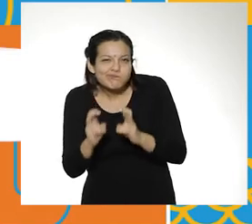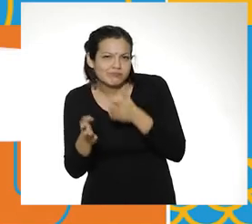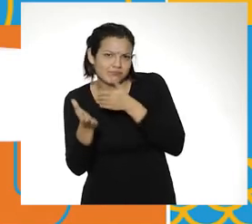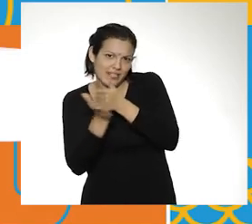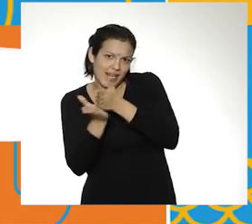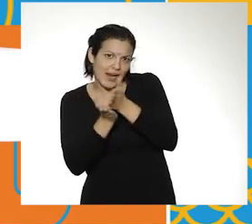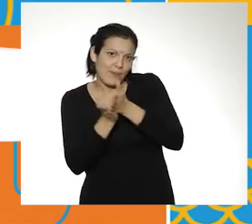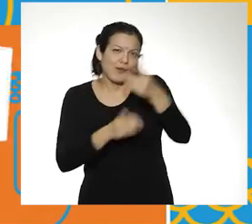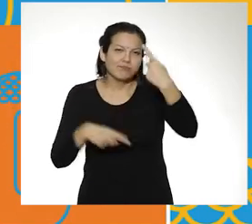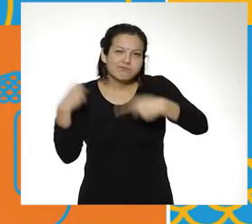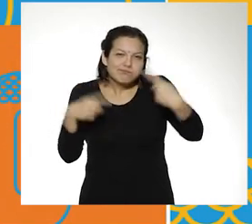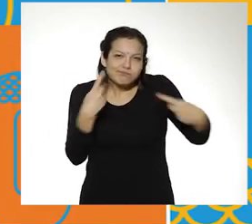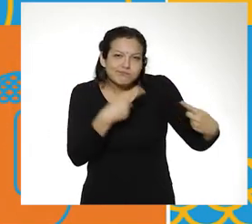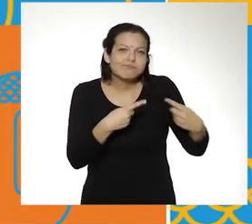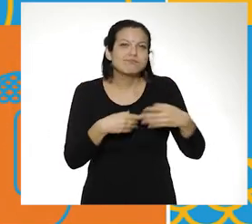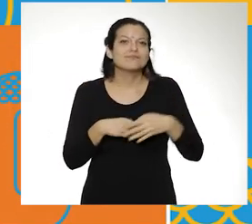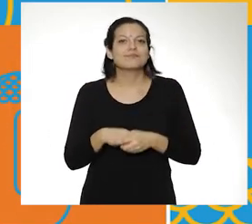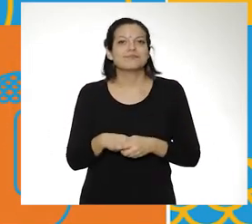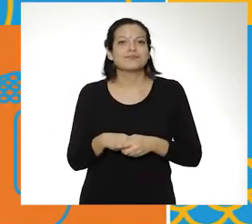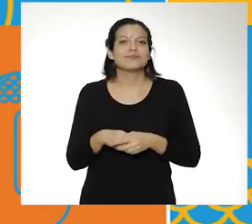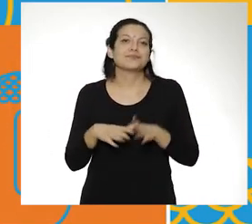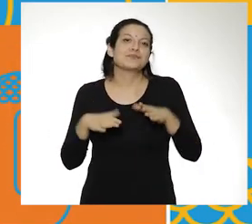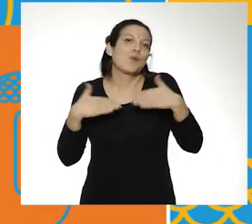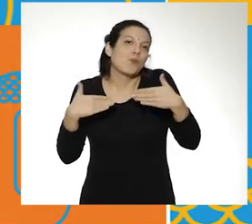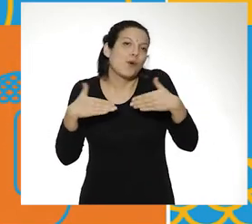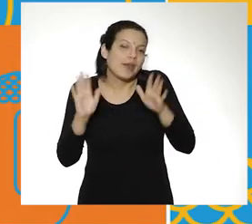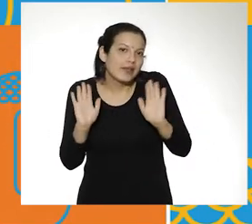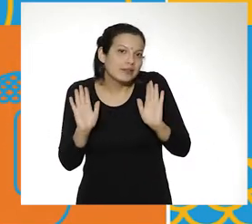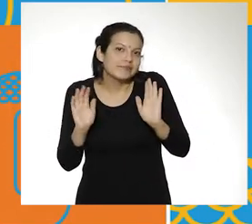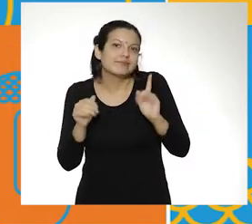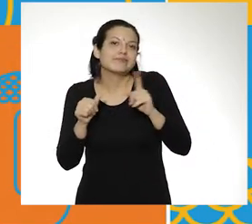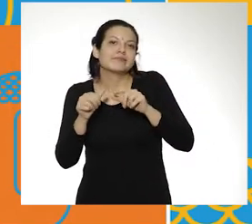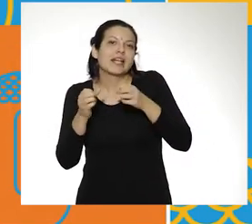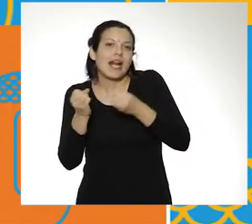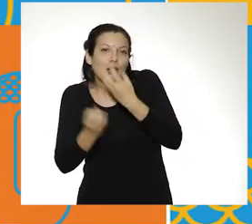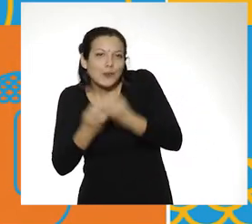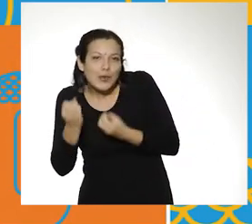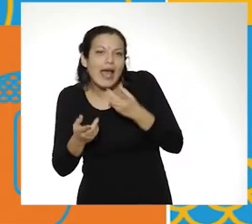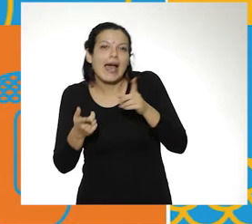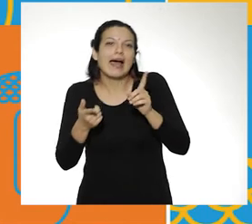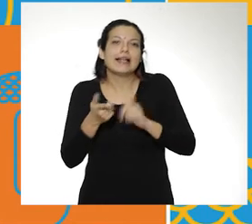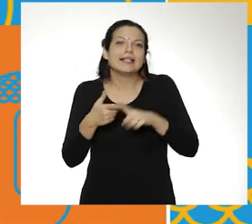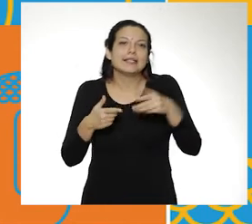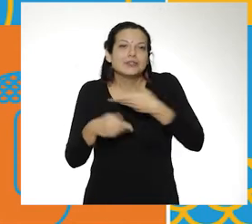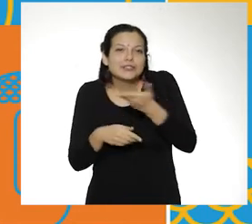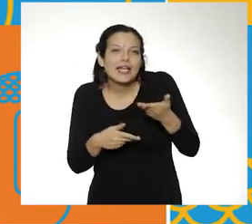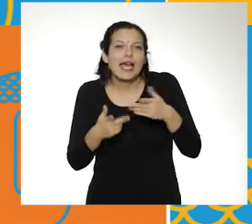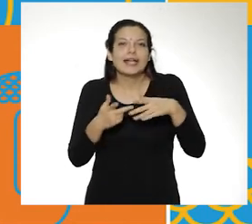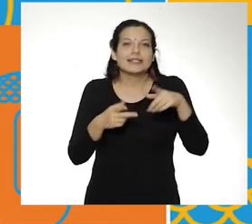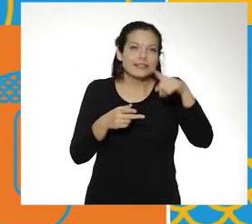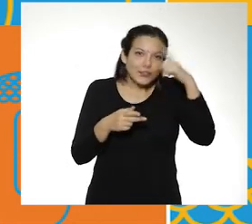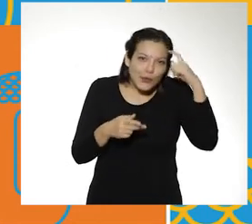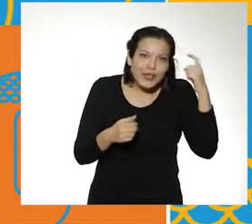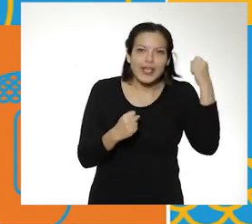de la ciencia, no sé, ya sea ciencias naturales, sociales, geografía,